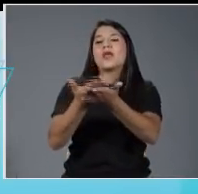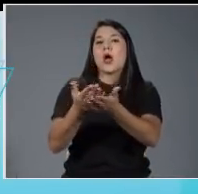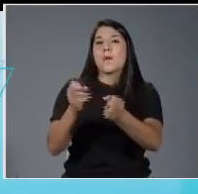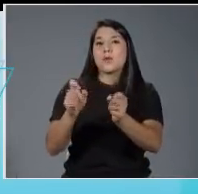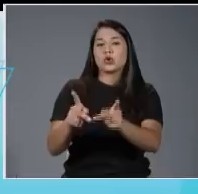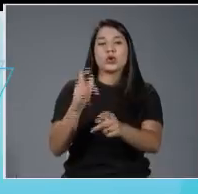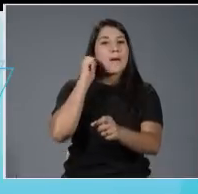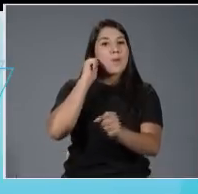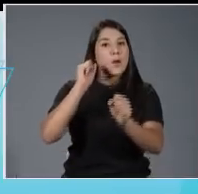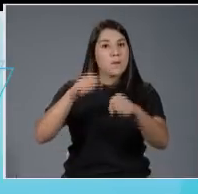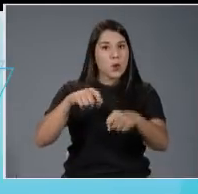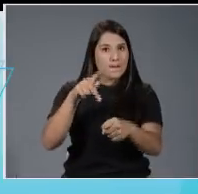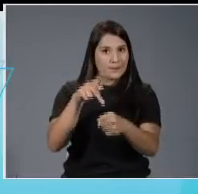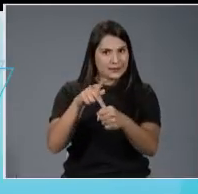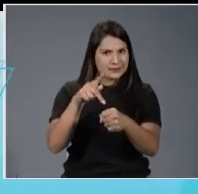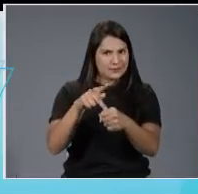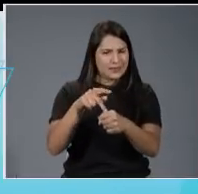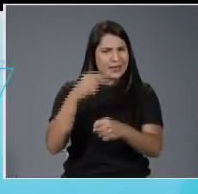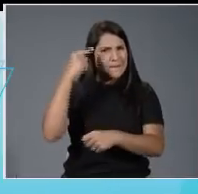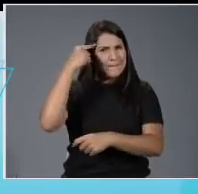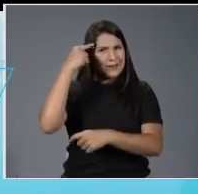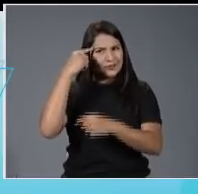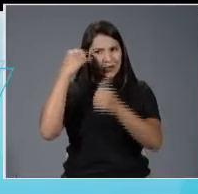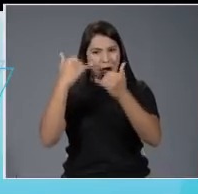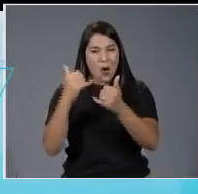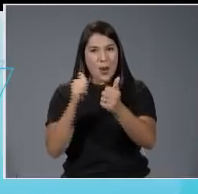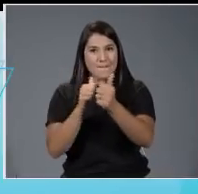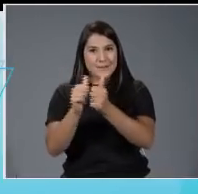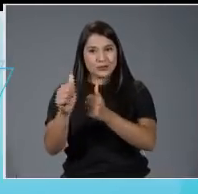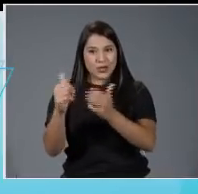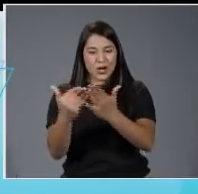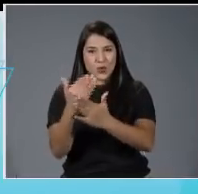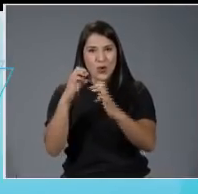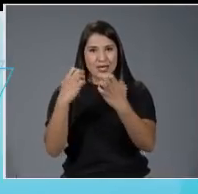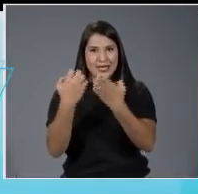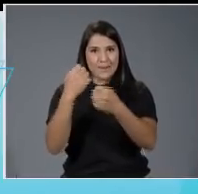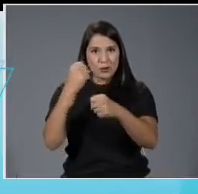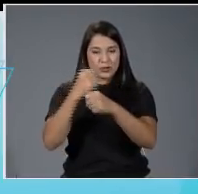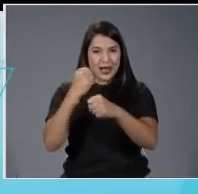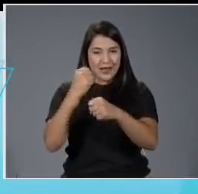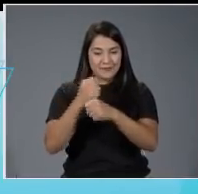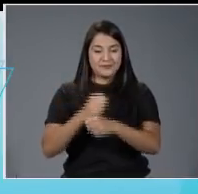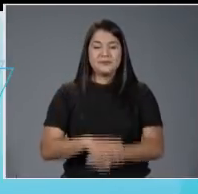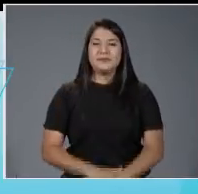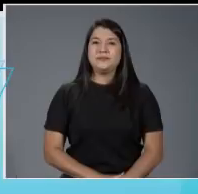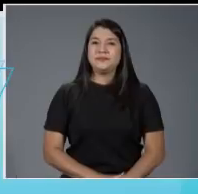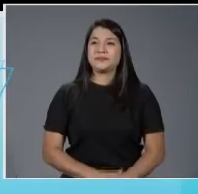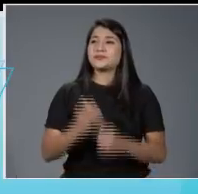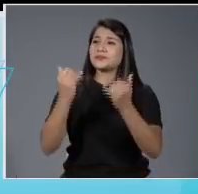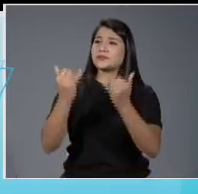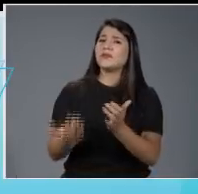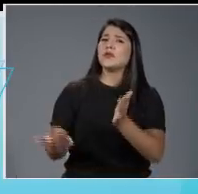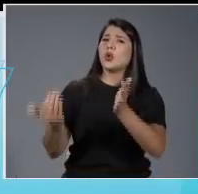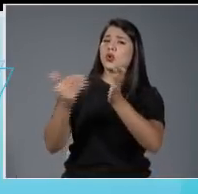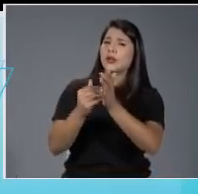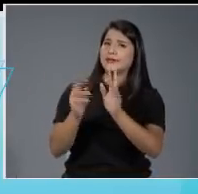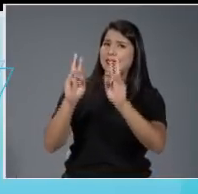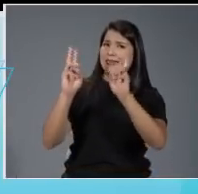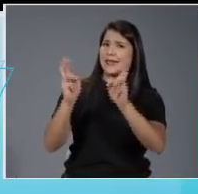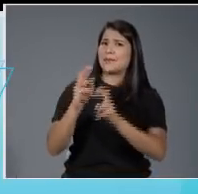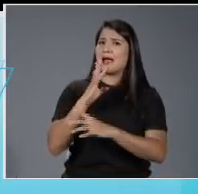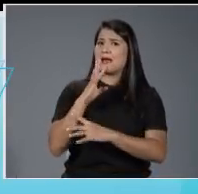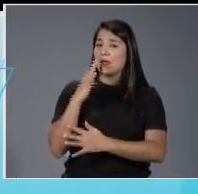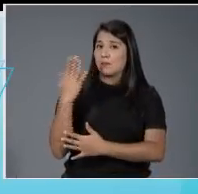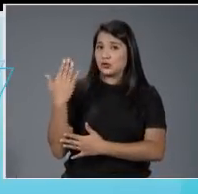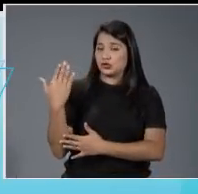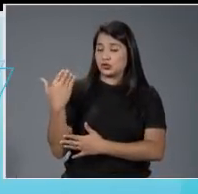tengo entendido que inclusive son mayoría en el gabinete entrante. Don Francisco, volviendo al tema que estábamos mencionando antes, el tema